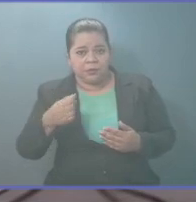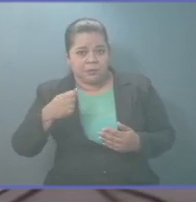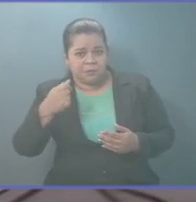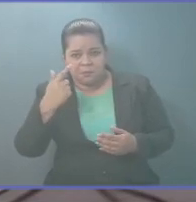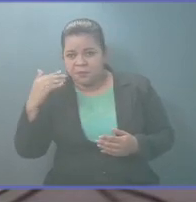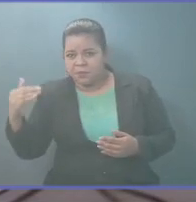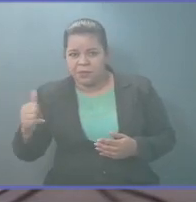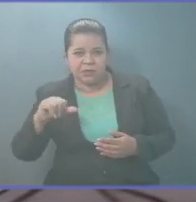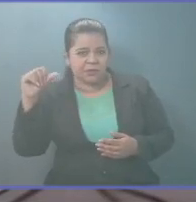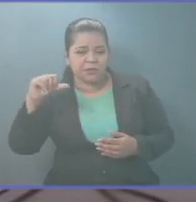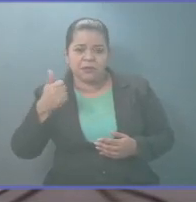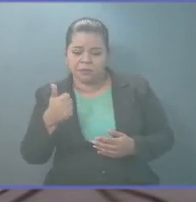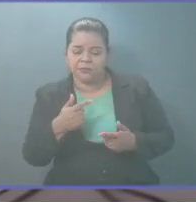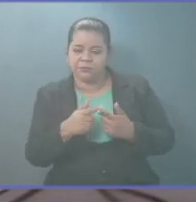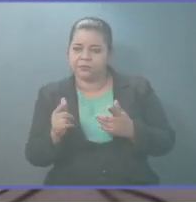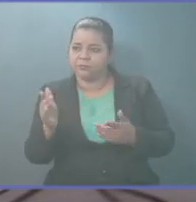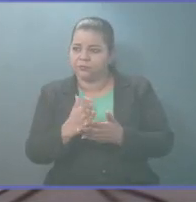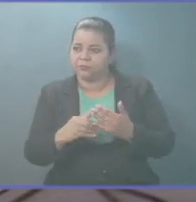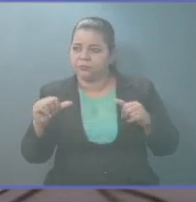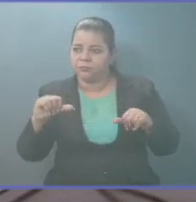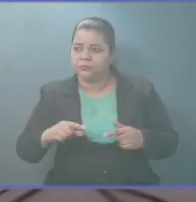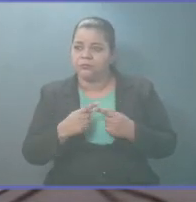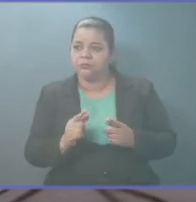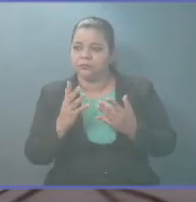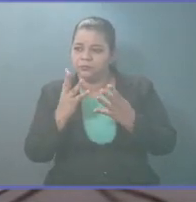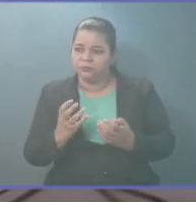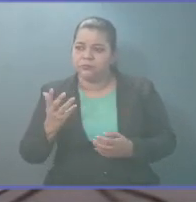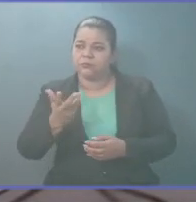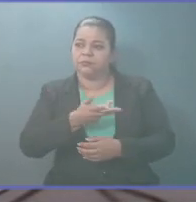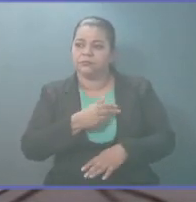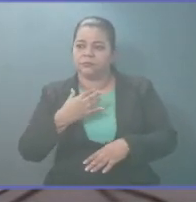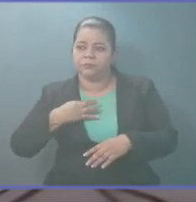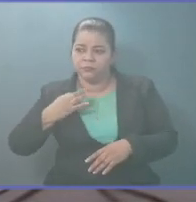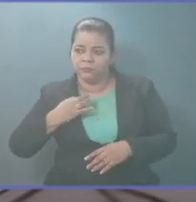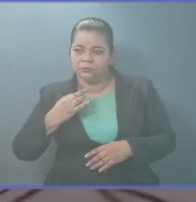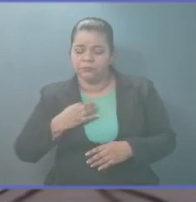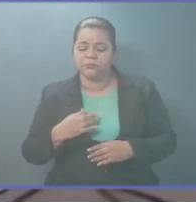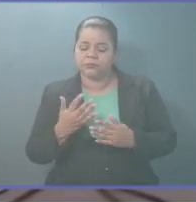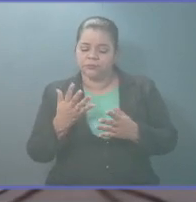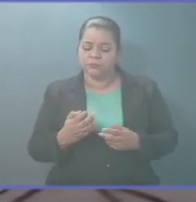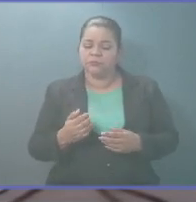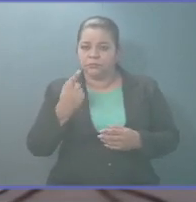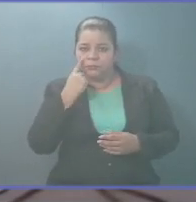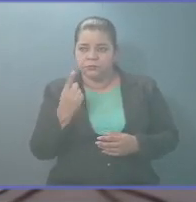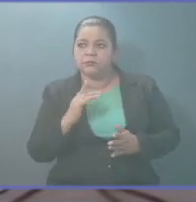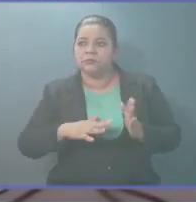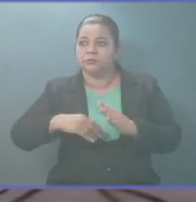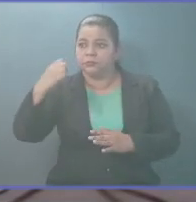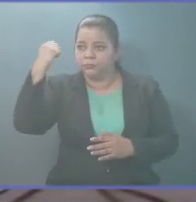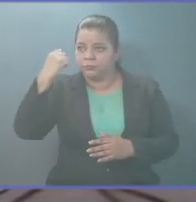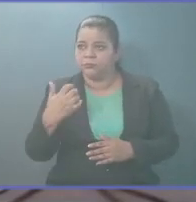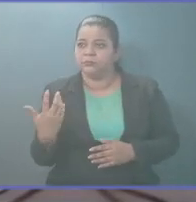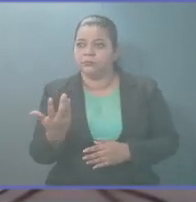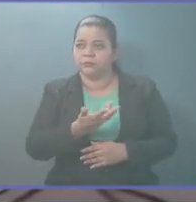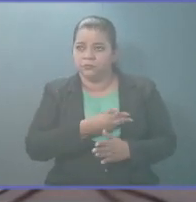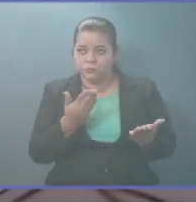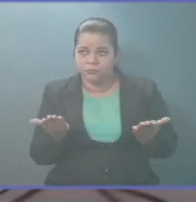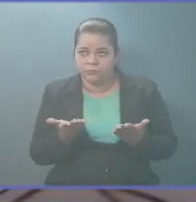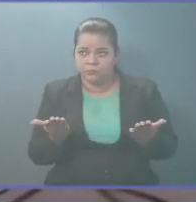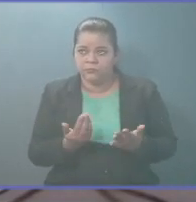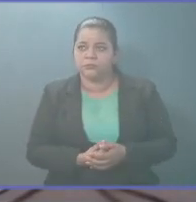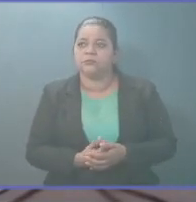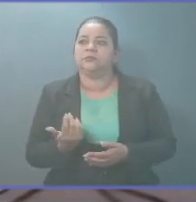las instituciones públicas y privadas y que no incumplan con las diferentes infracciones que se estipulan en esta